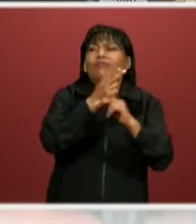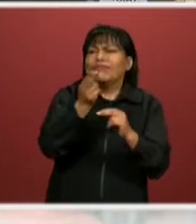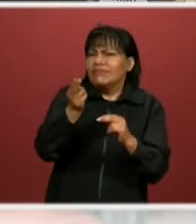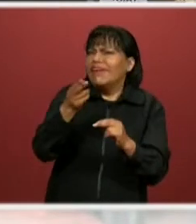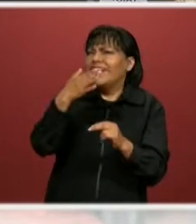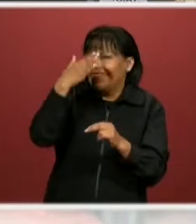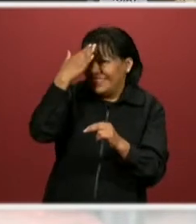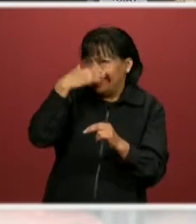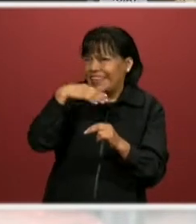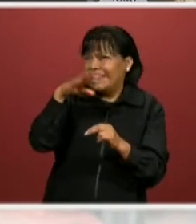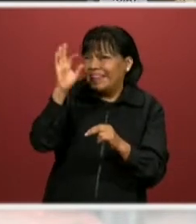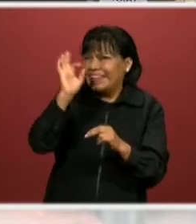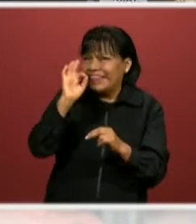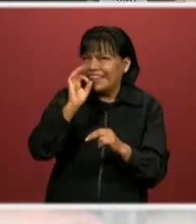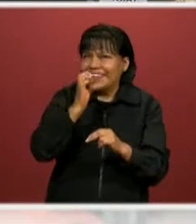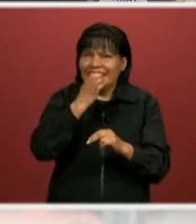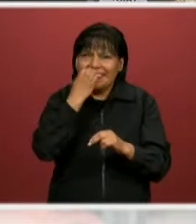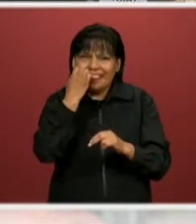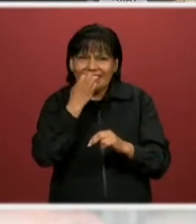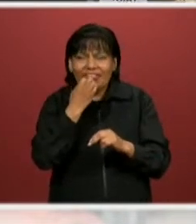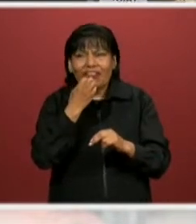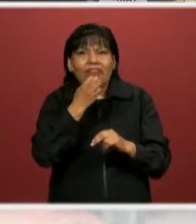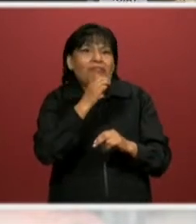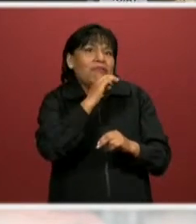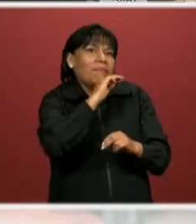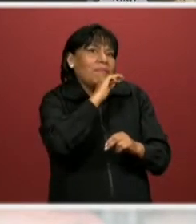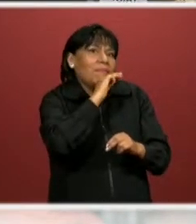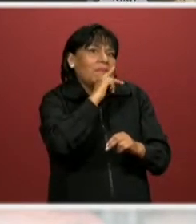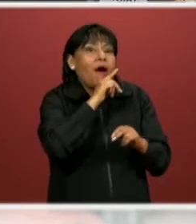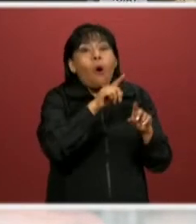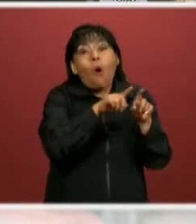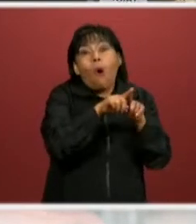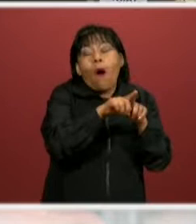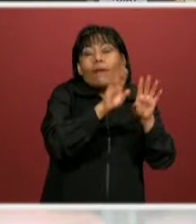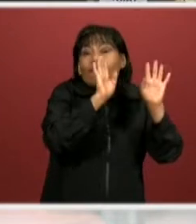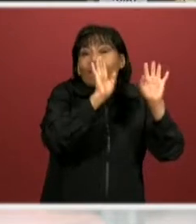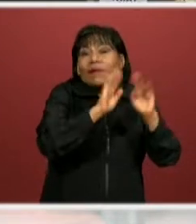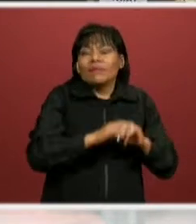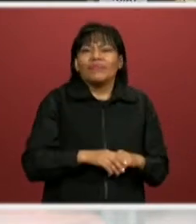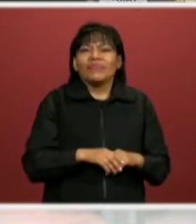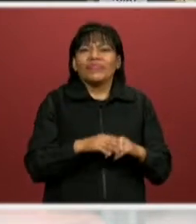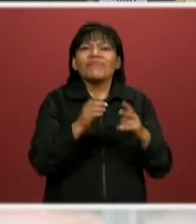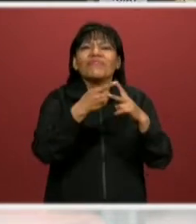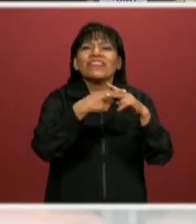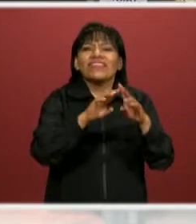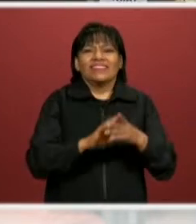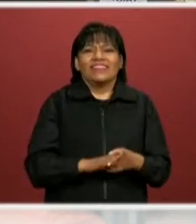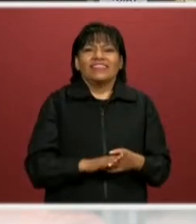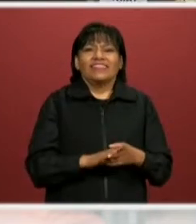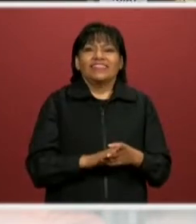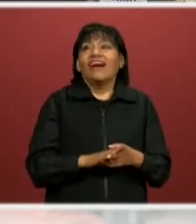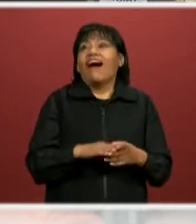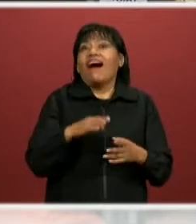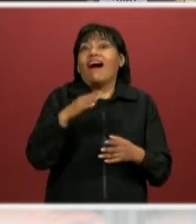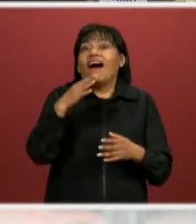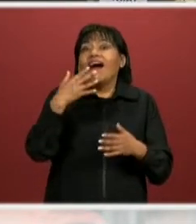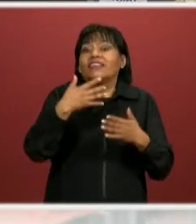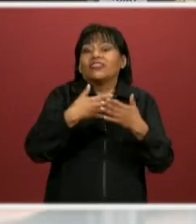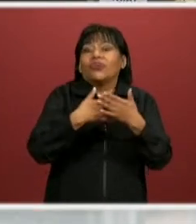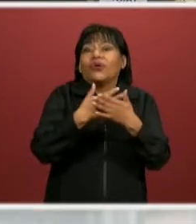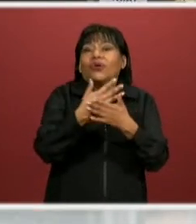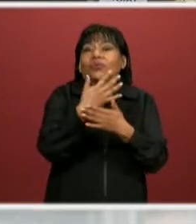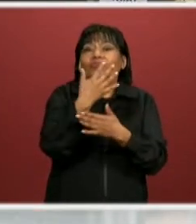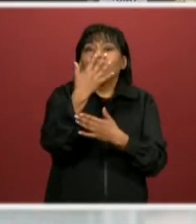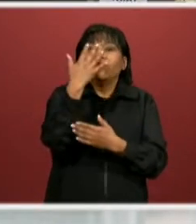alguna vez en sus escuelas o con nuestras mamis o con nuestros hermanos la canción empieza así al solecito